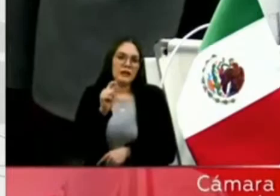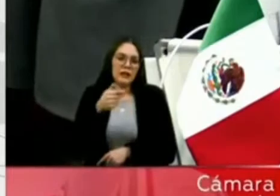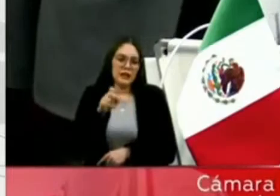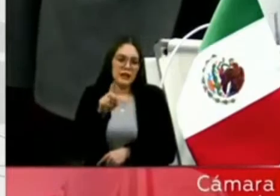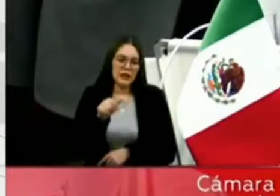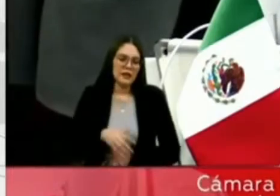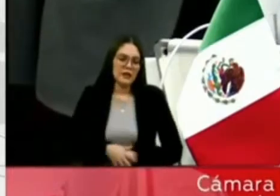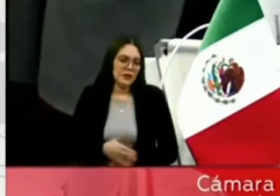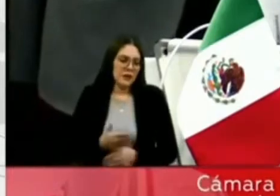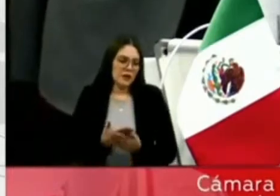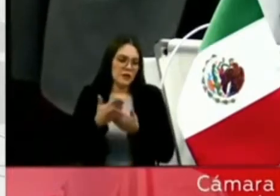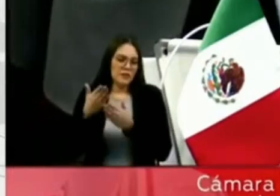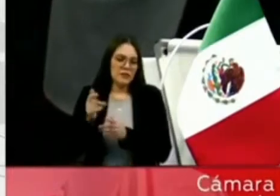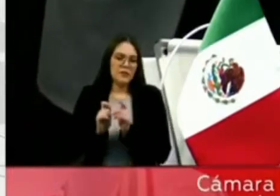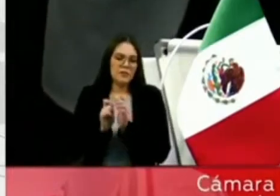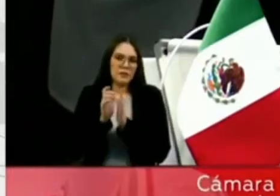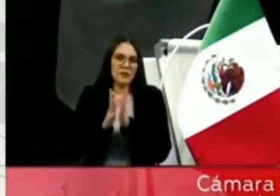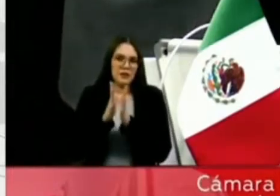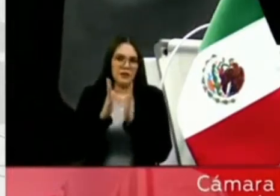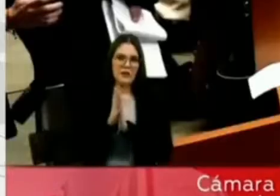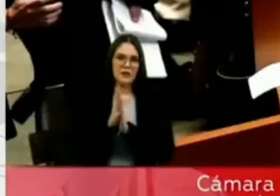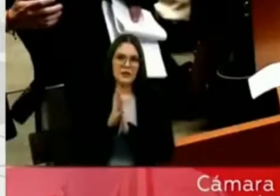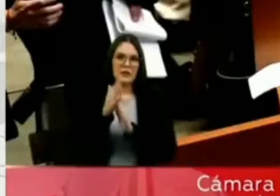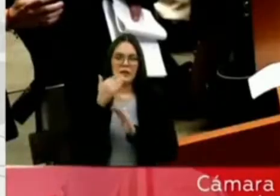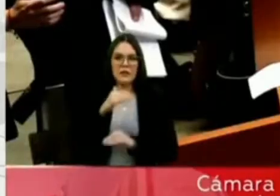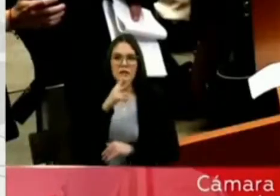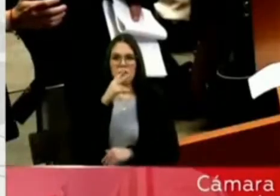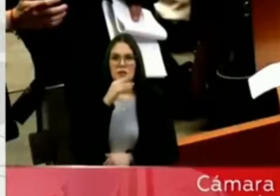Tiene la palabra, senador, hasta por 2 minutos.